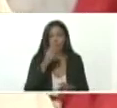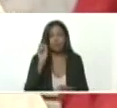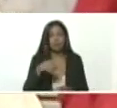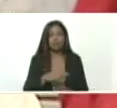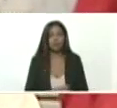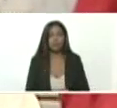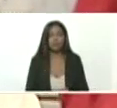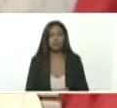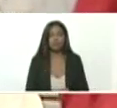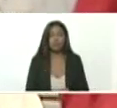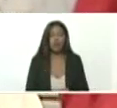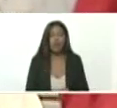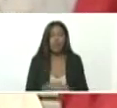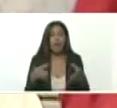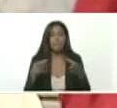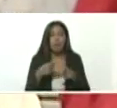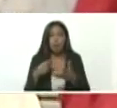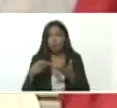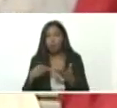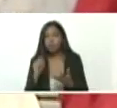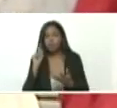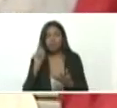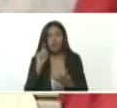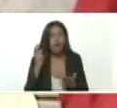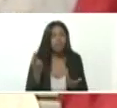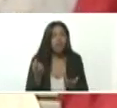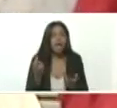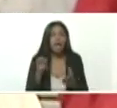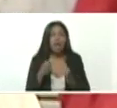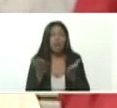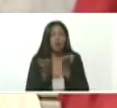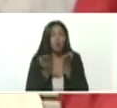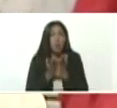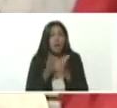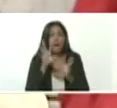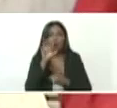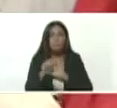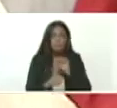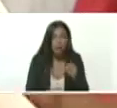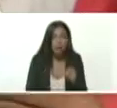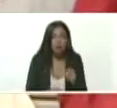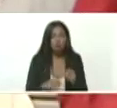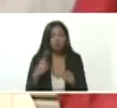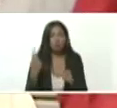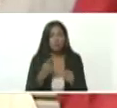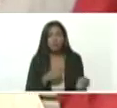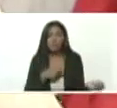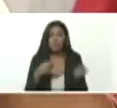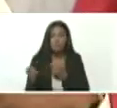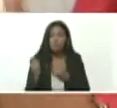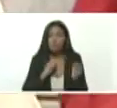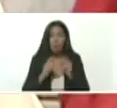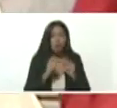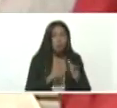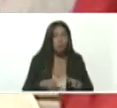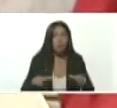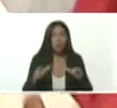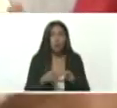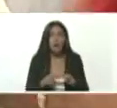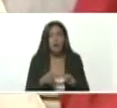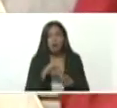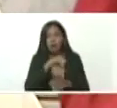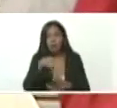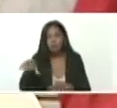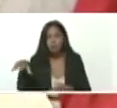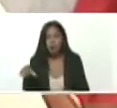las mesasillas. Bueno, el esfuerzo extraordinario, no solo de adquirirlos, sino de trasladarlos a las capitales de los